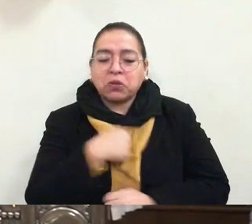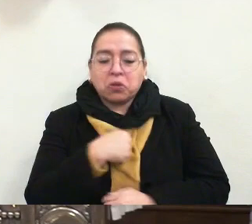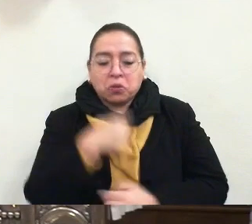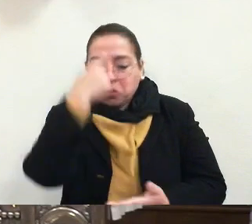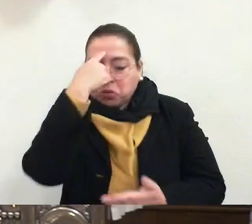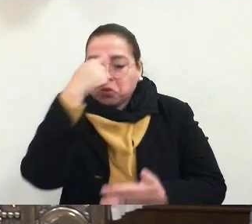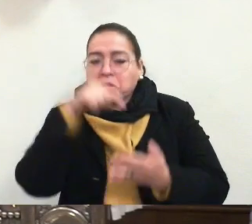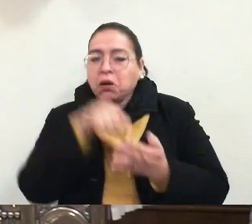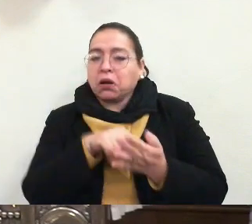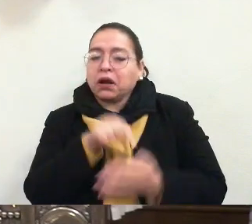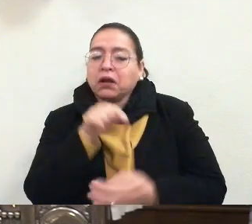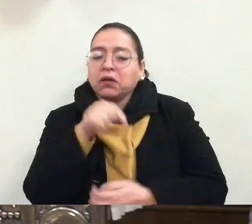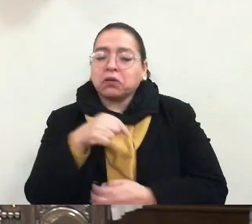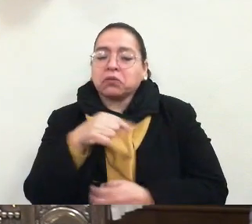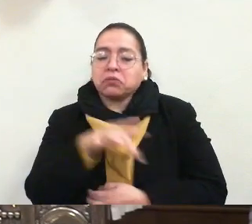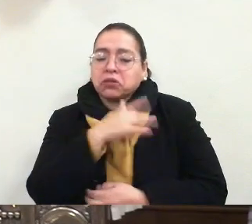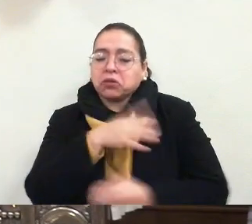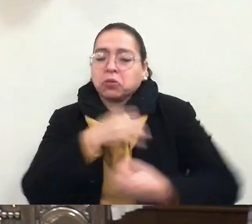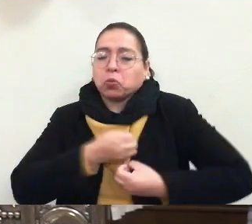Por eso,